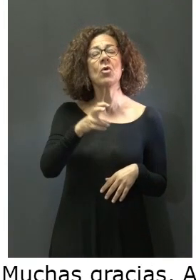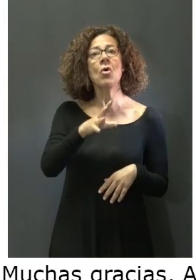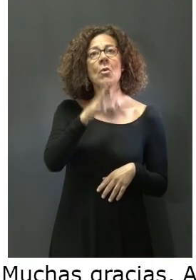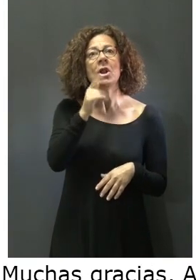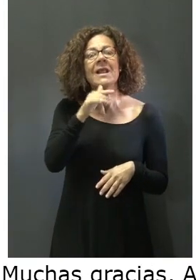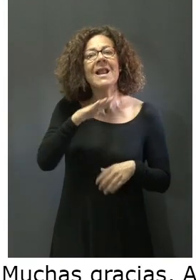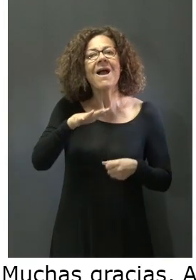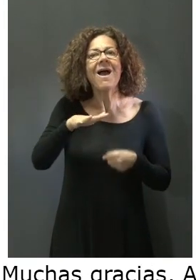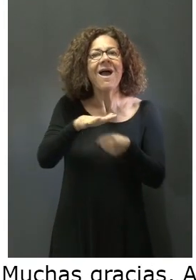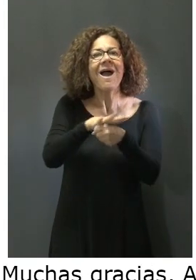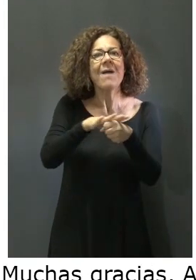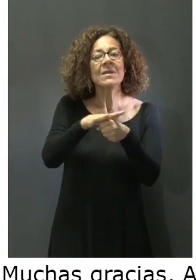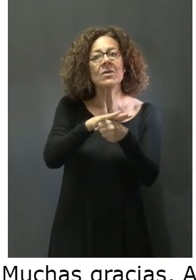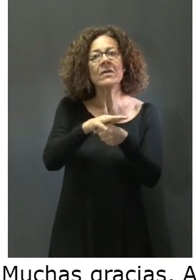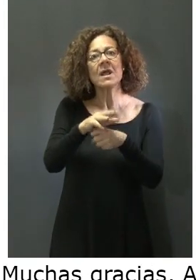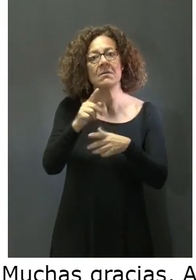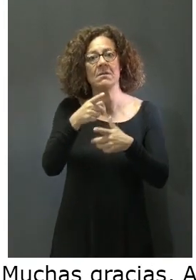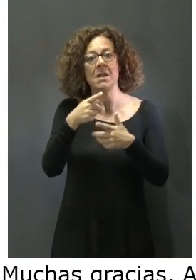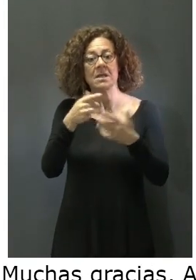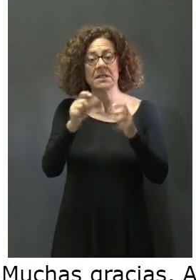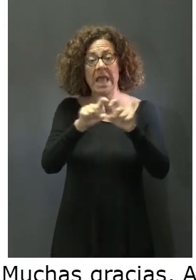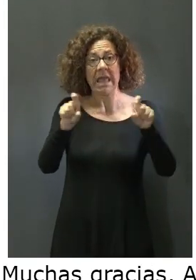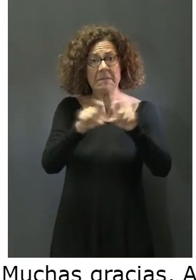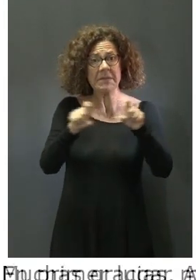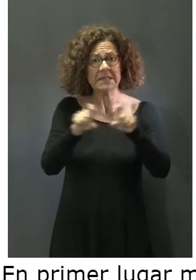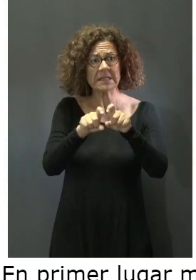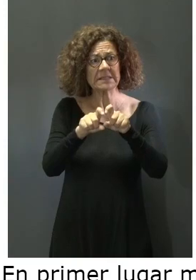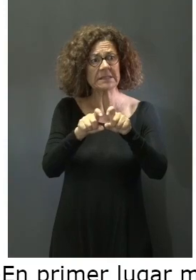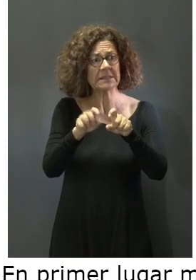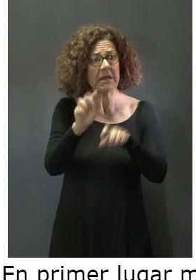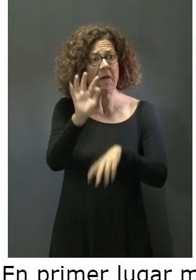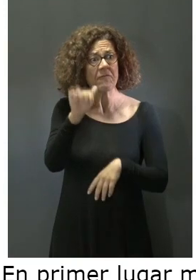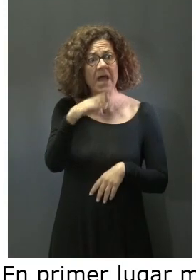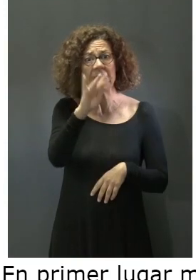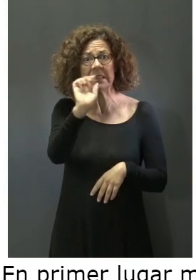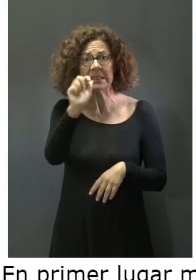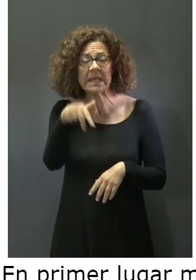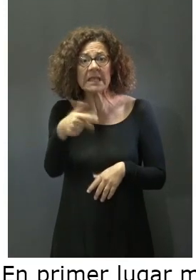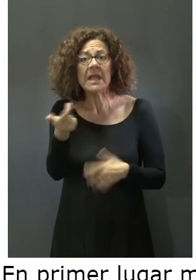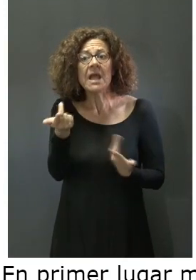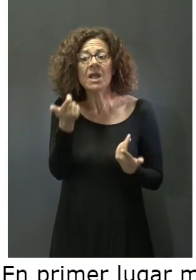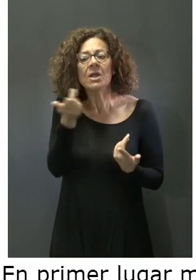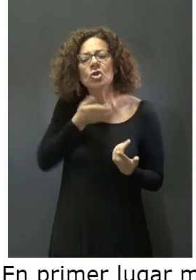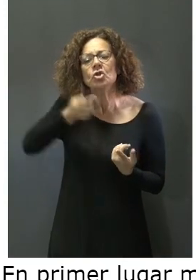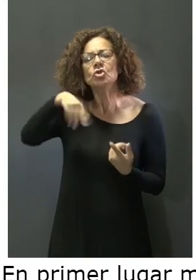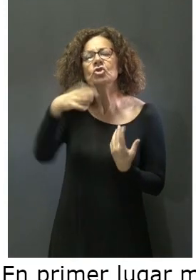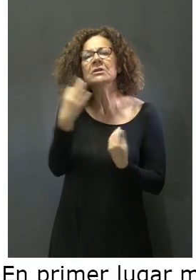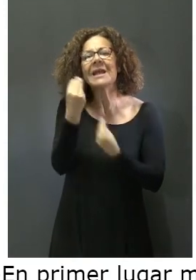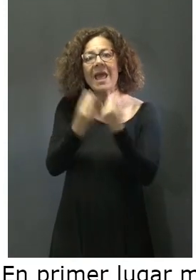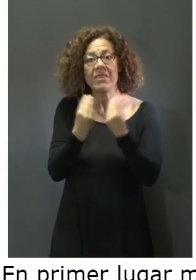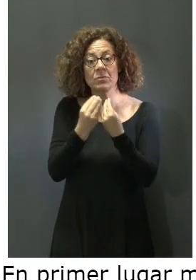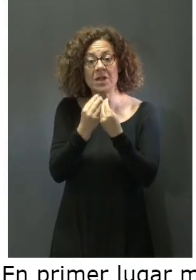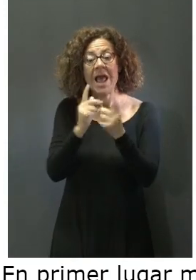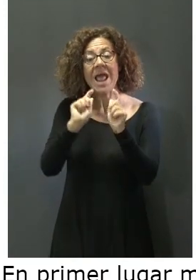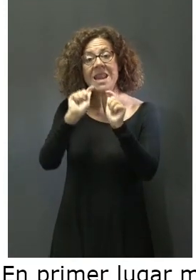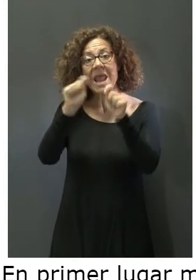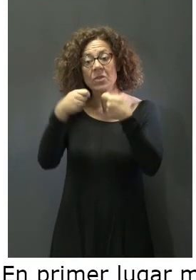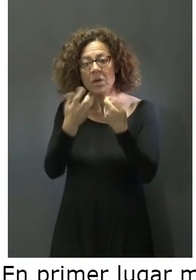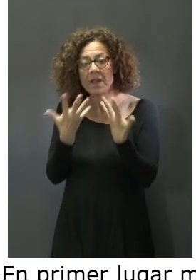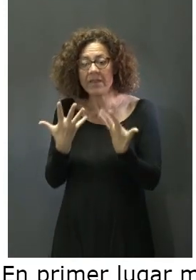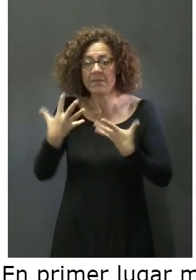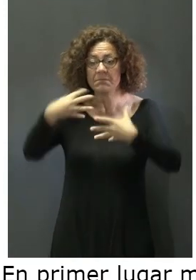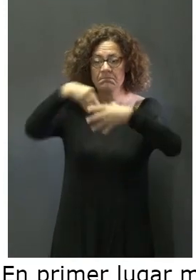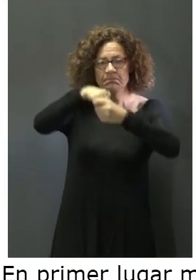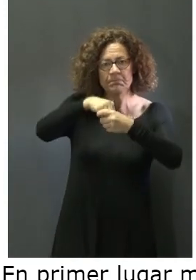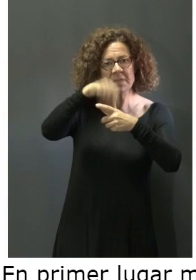del ámbito del wayfinding, bueno, y ahora veréis porque lo que hacemos es integrar la naturaleza en el medio